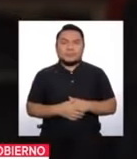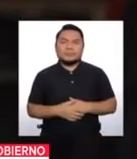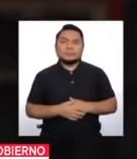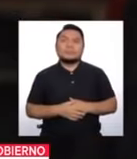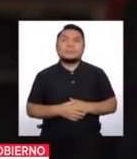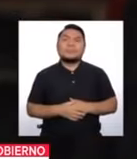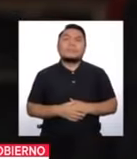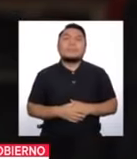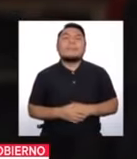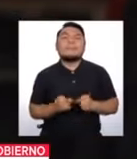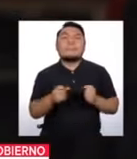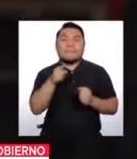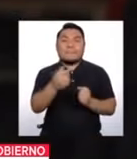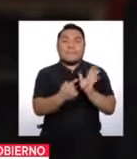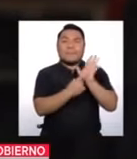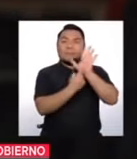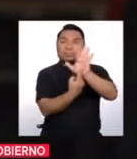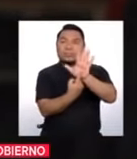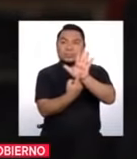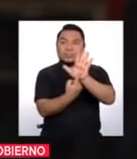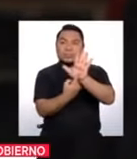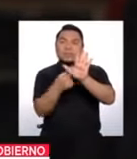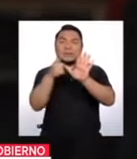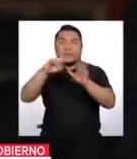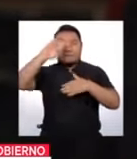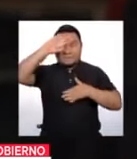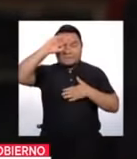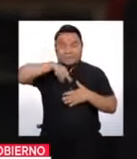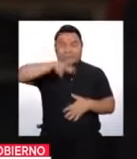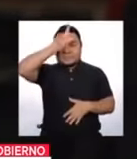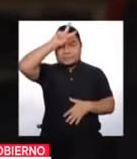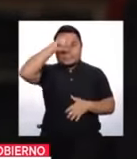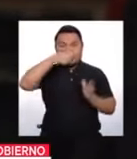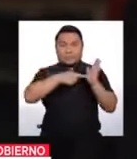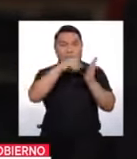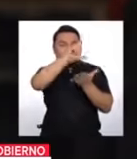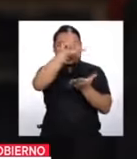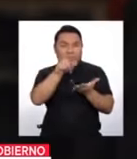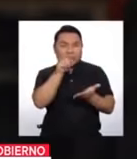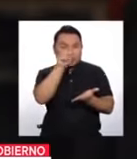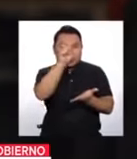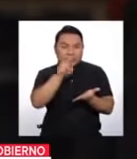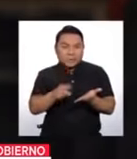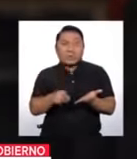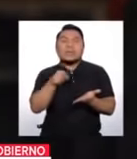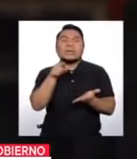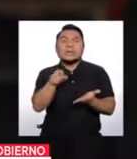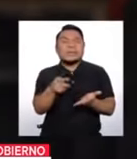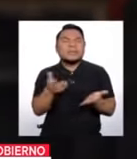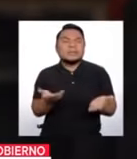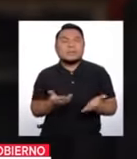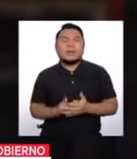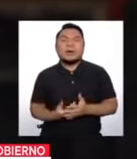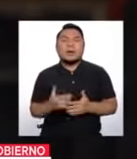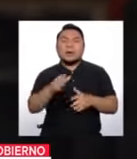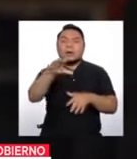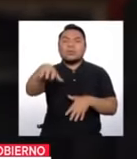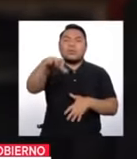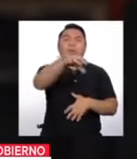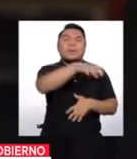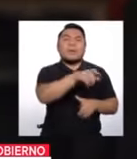El patrón de presentación de la enfermedad en el Perú es el de afectación de los centros